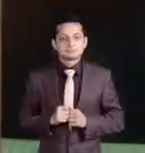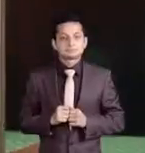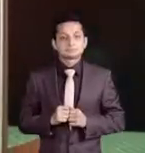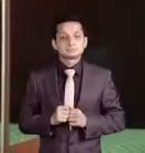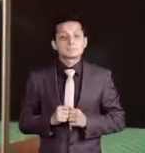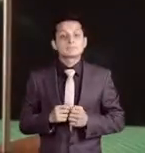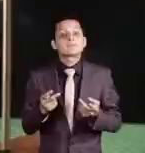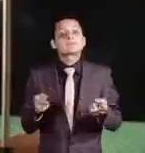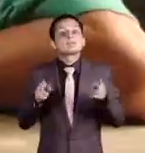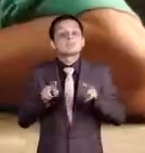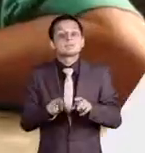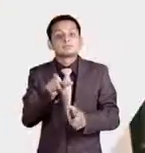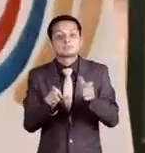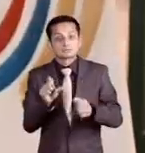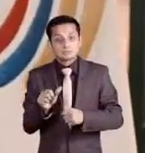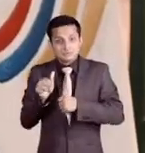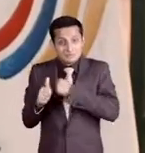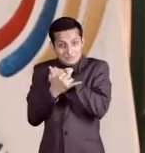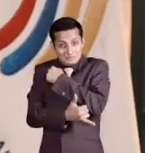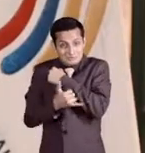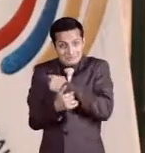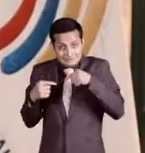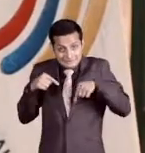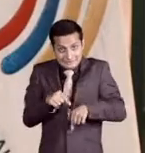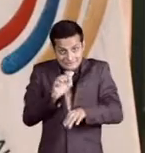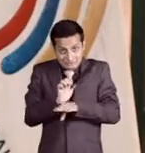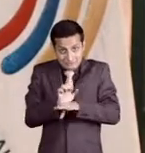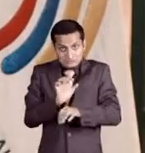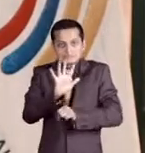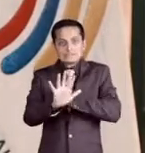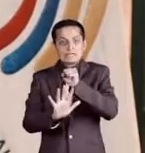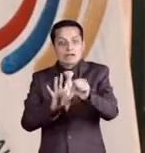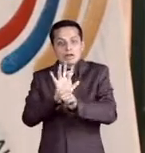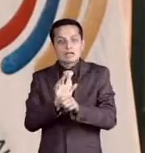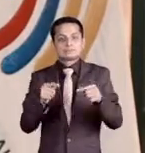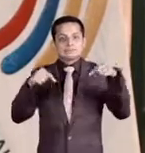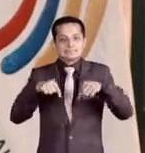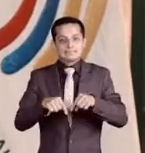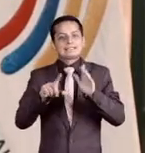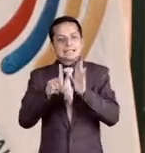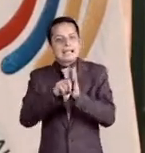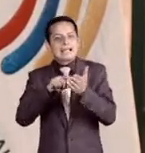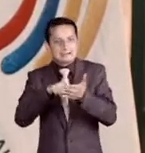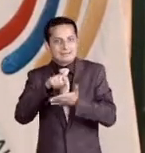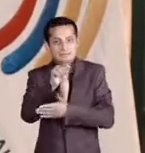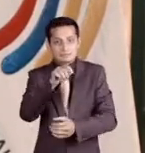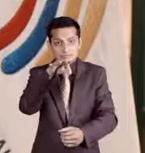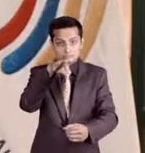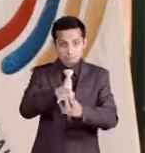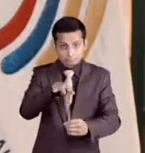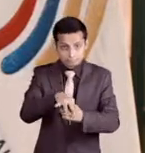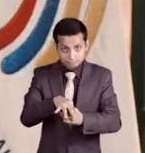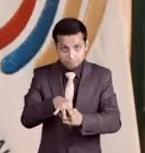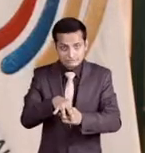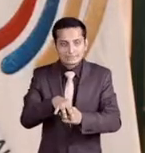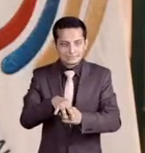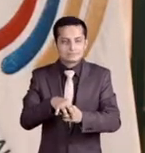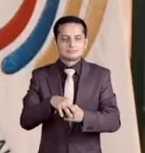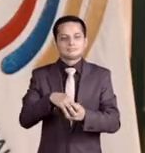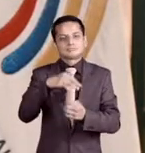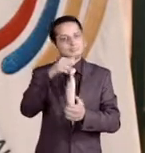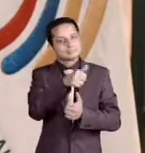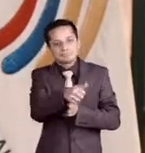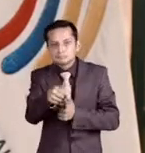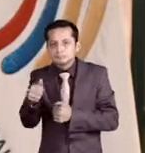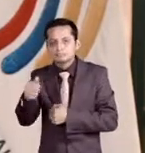activo, personas con discapacidad, así como para los extranjeros desde los 16 años de edad que residan legalmente en